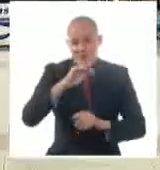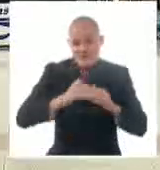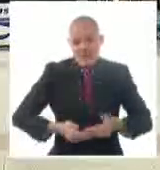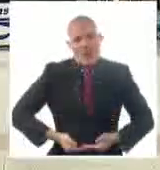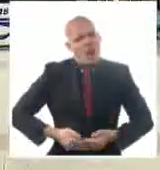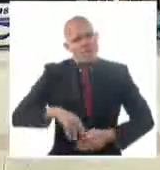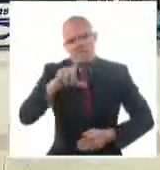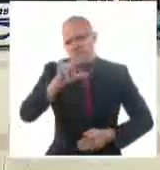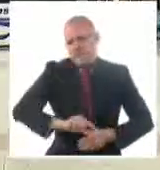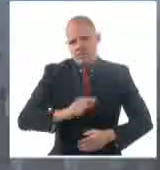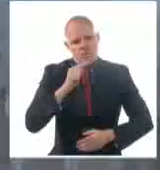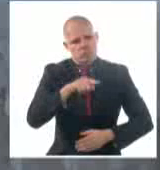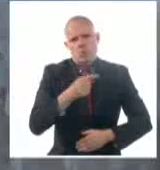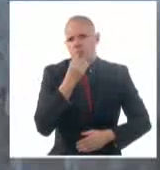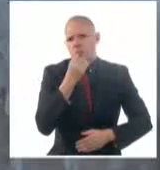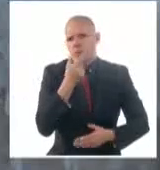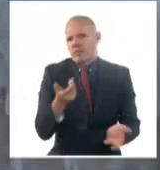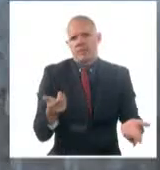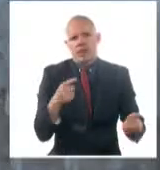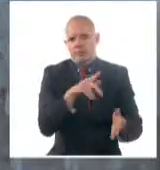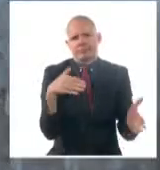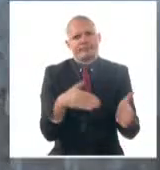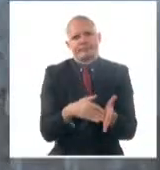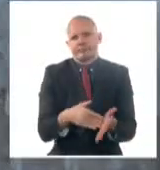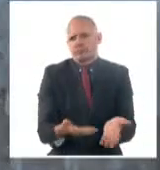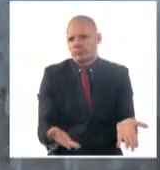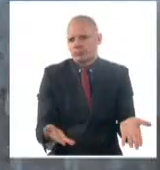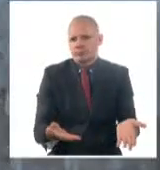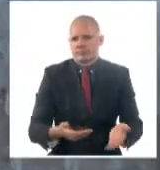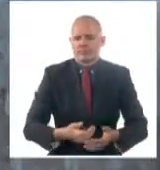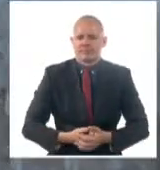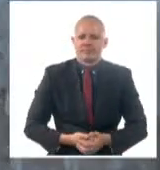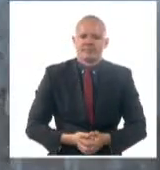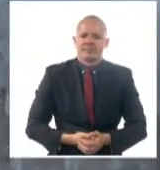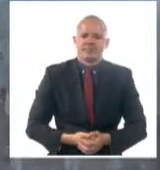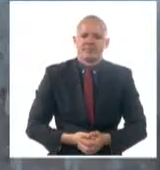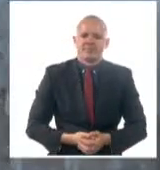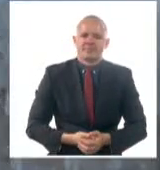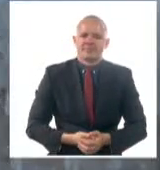aplazados sus sueños de crecer. Valia Marquinezán, Canal Cubano de Noticias.